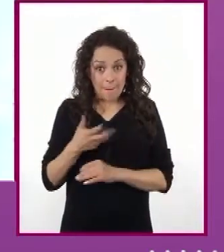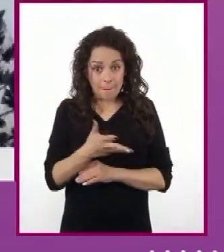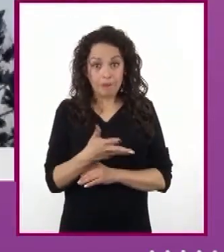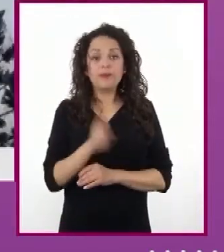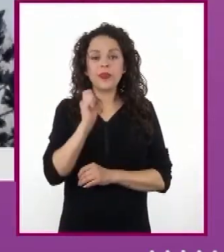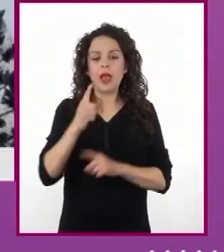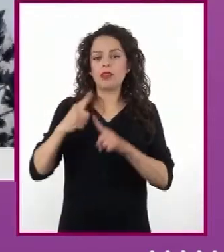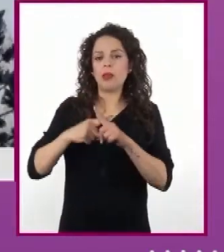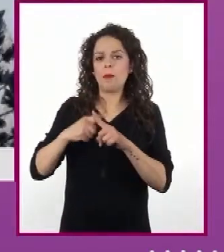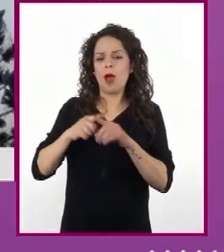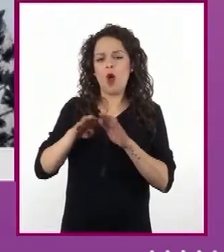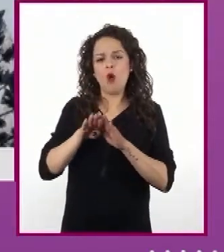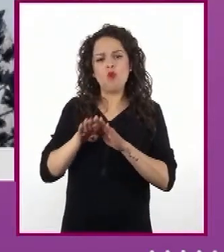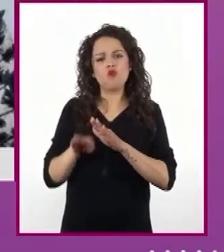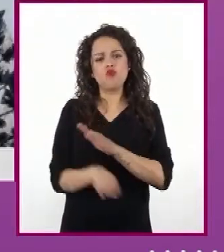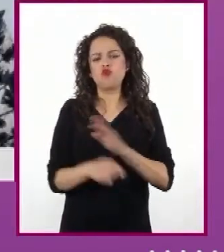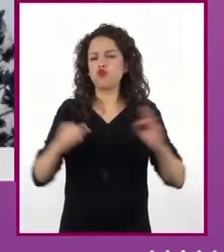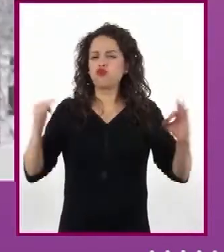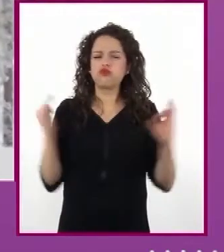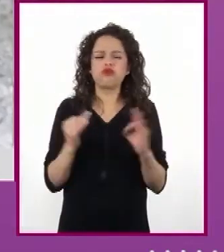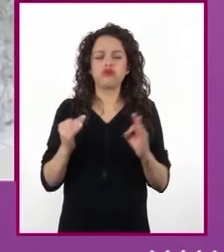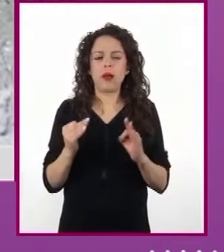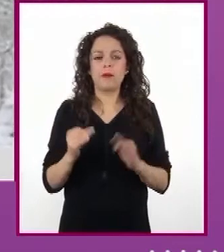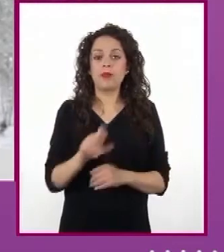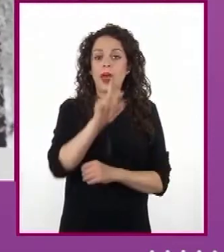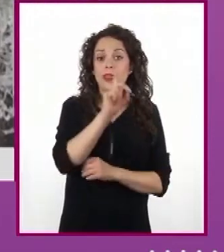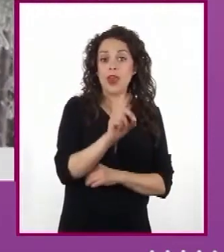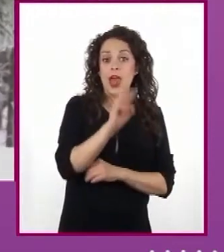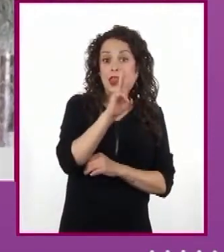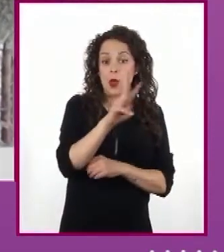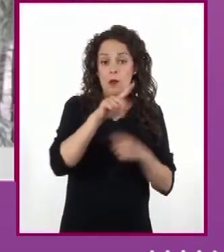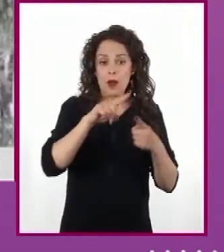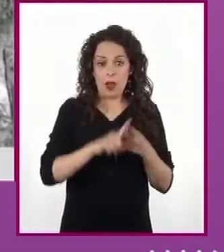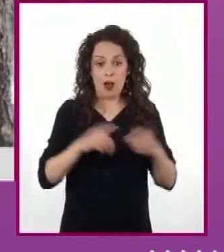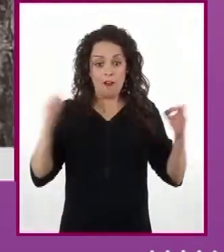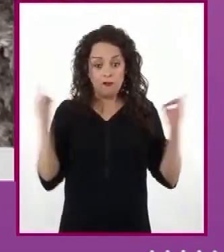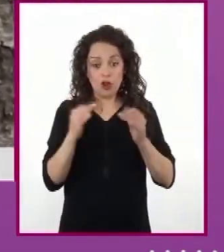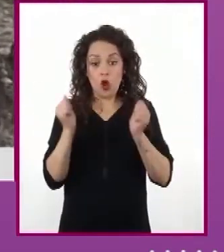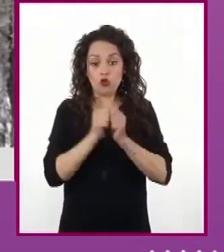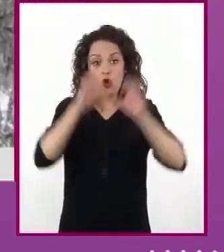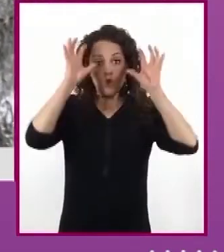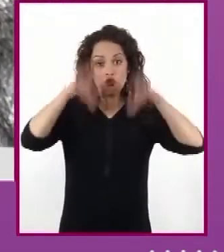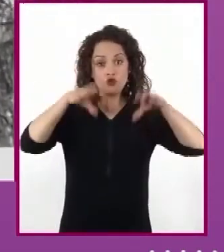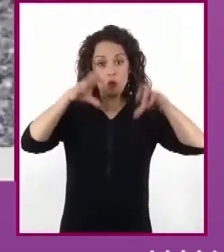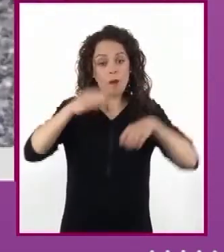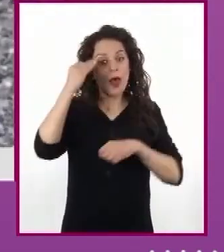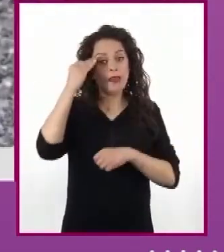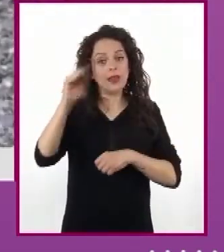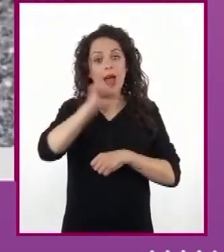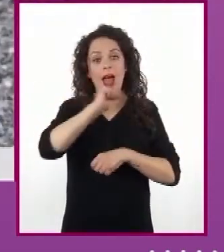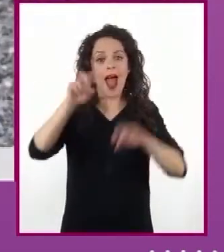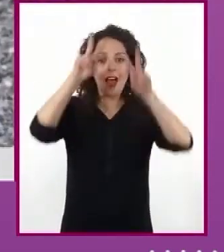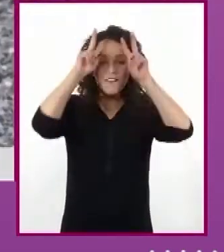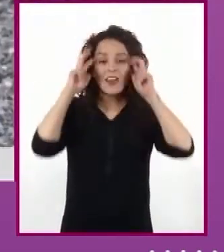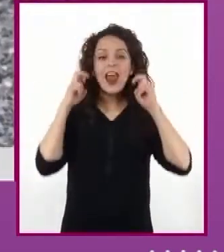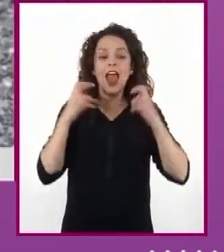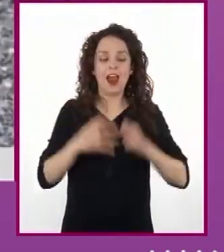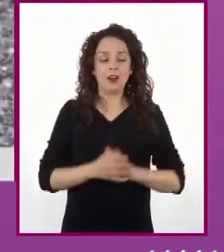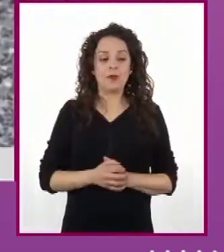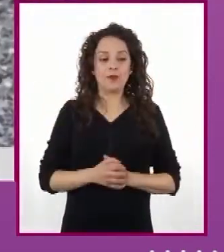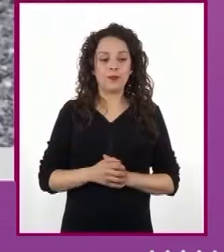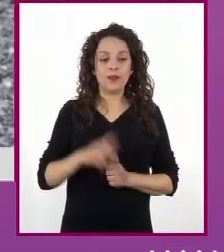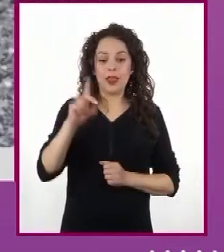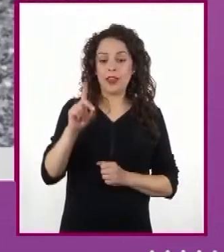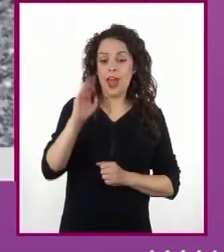bajas. Se divide en DW, clima frío con lluvias en verano. DF, clima frío con